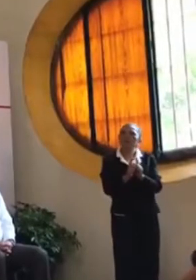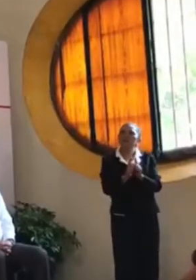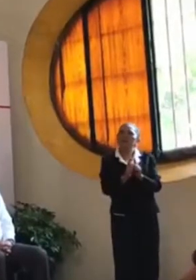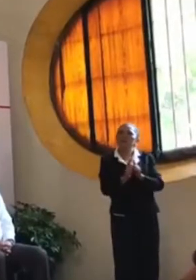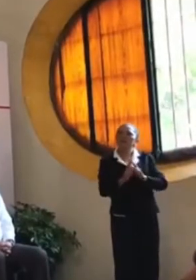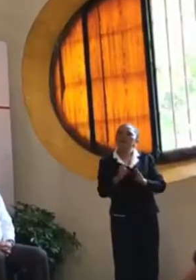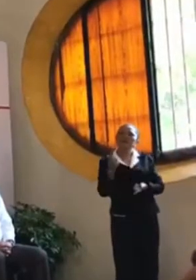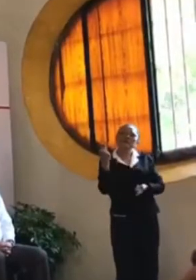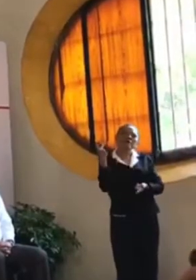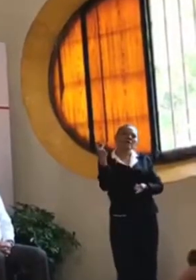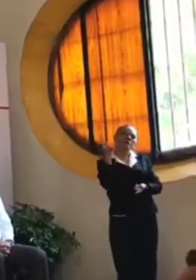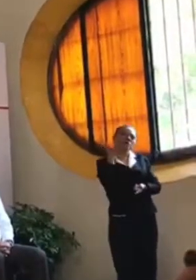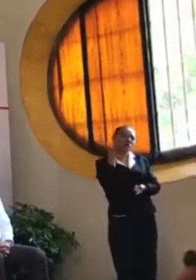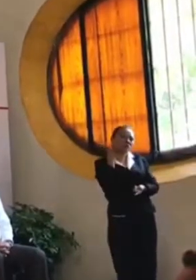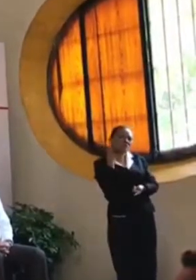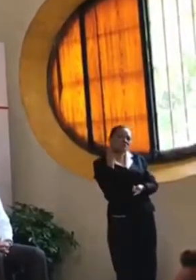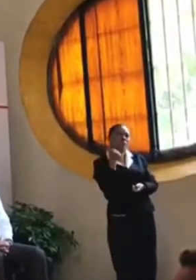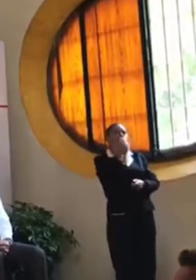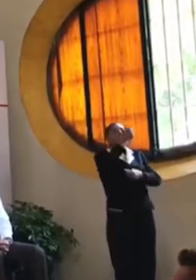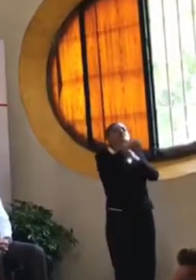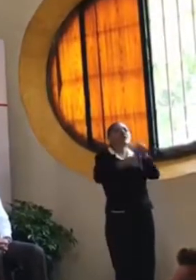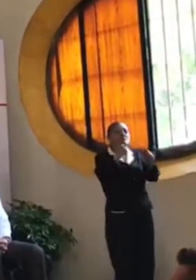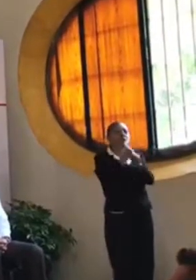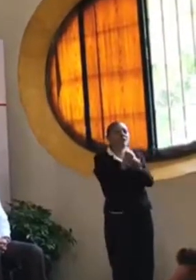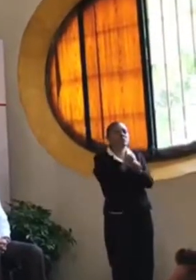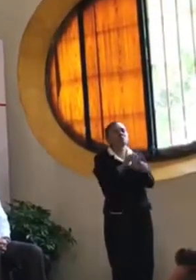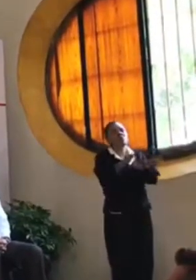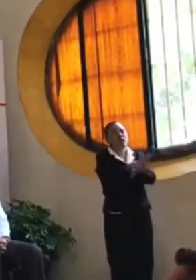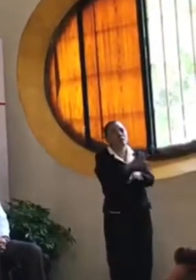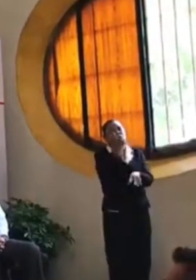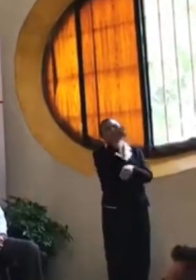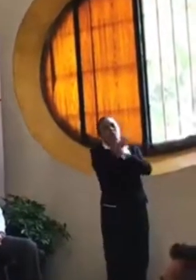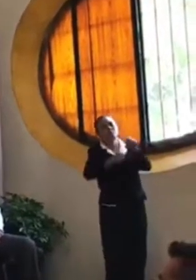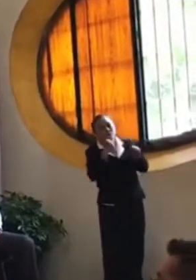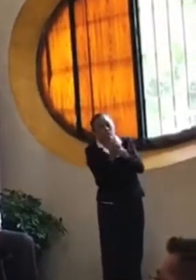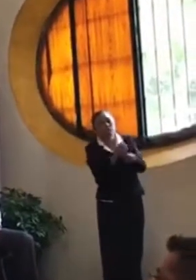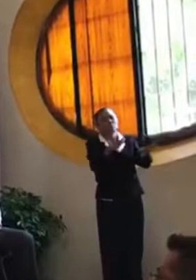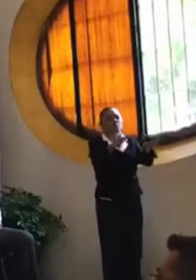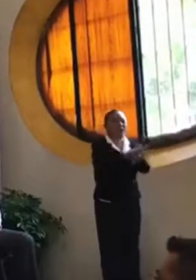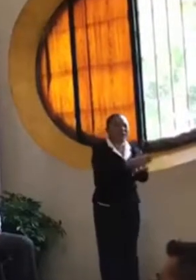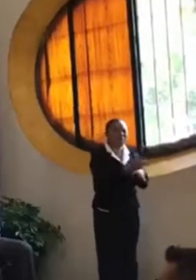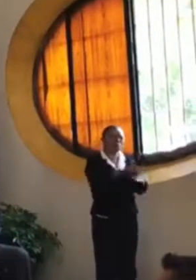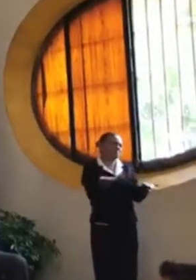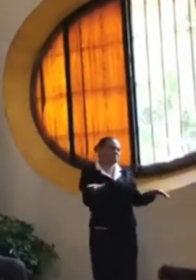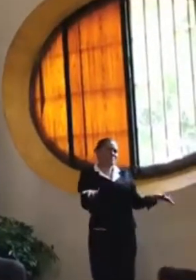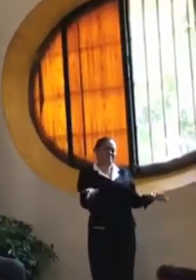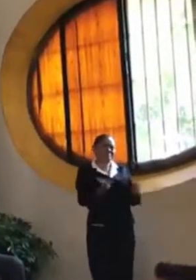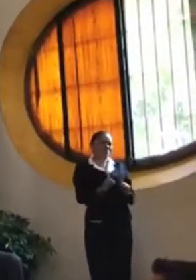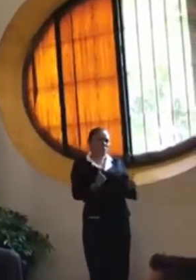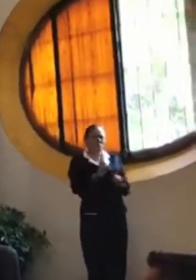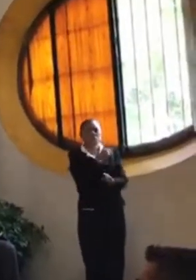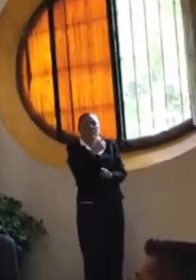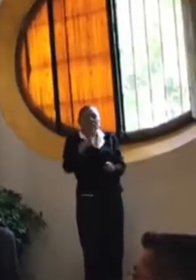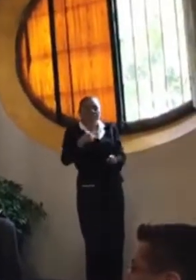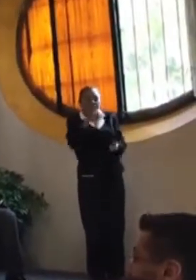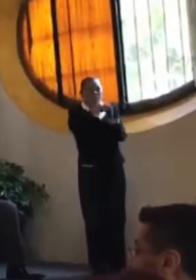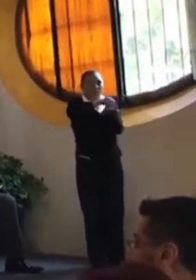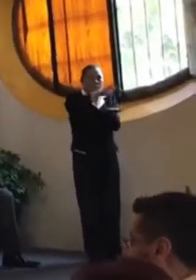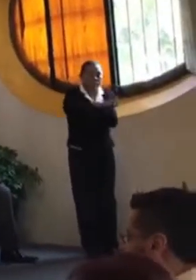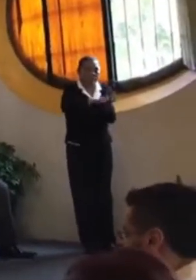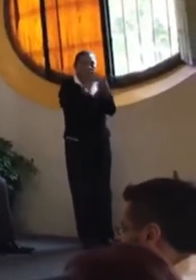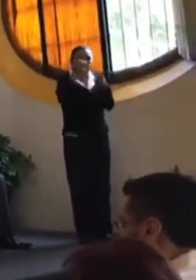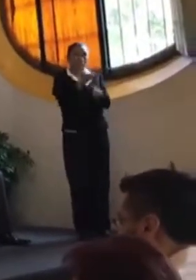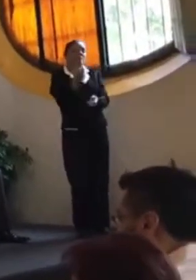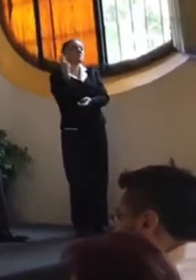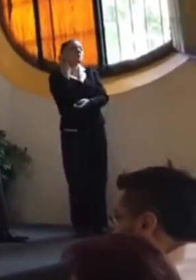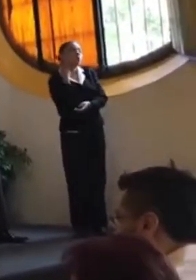querer reinventarlo cada 6 años. Tenemos que ir creando políticas públicas de Estado. Y el